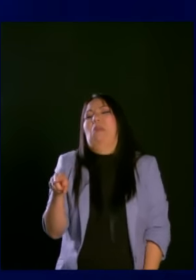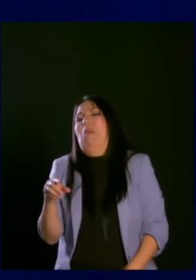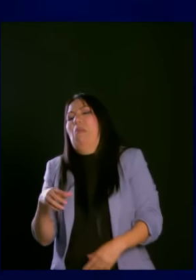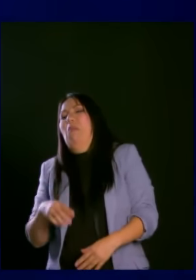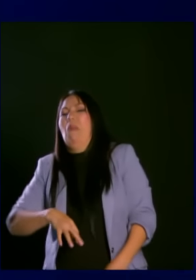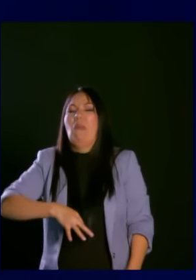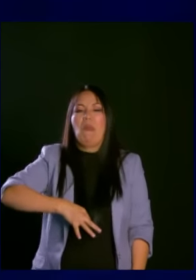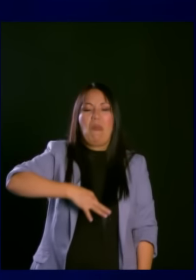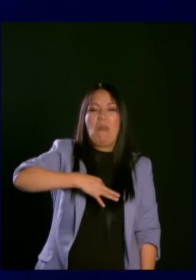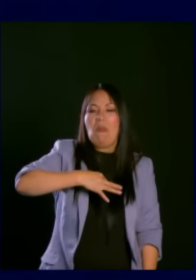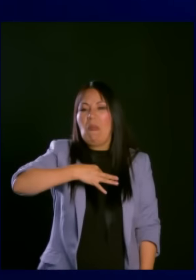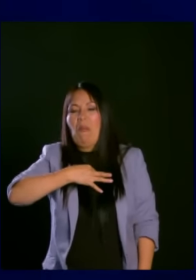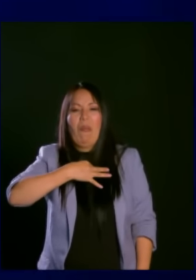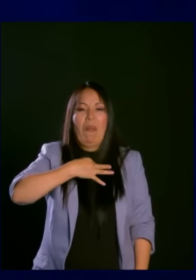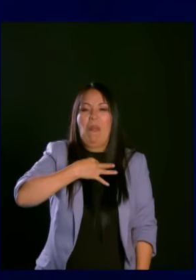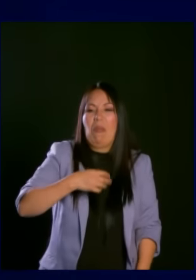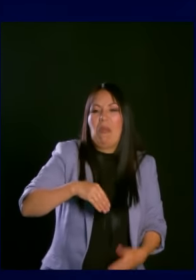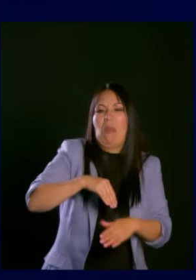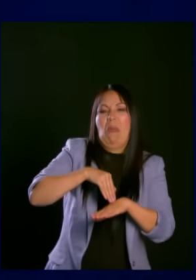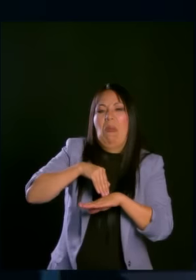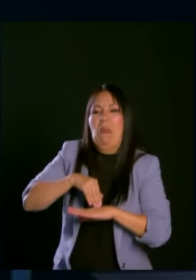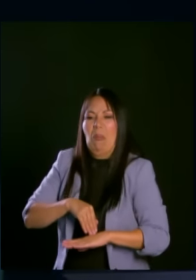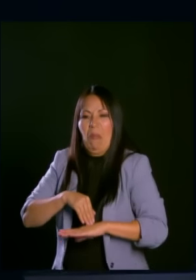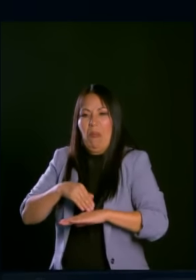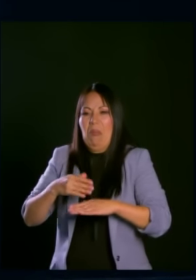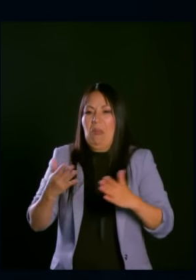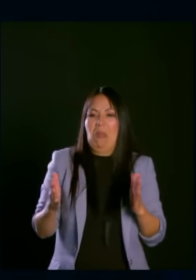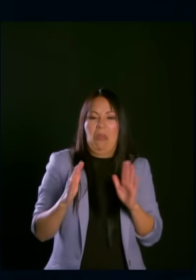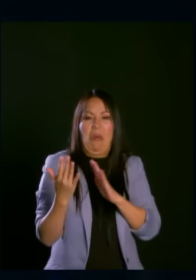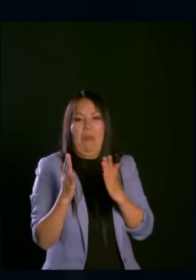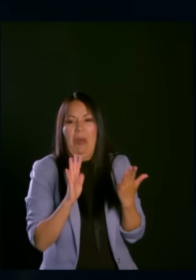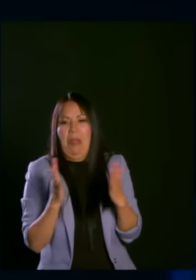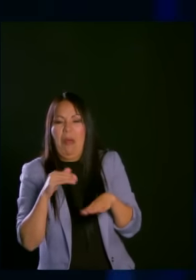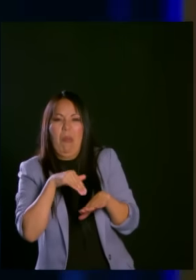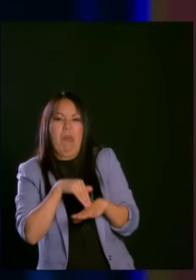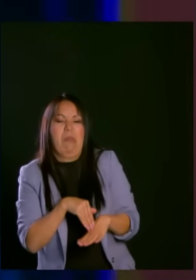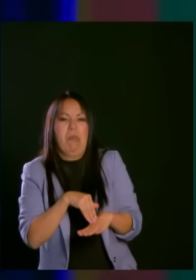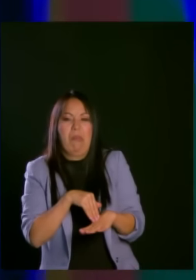arrogantes, prepotentes, orgullosos, comparativos,